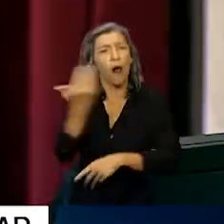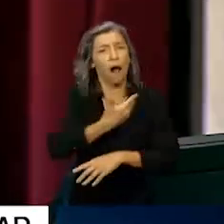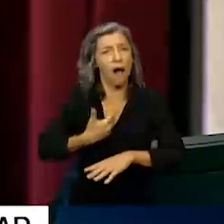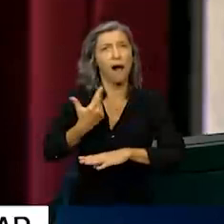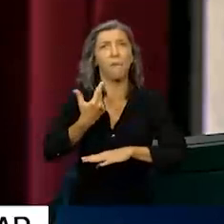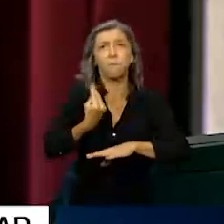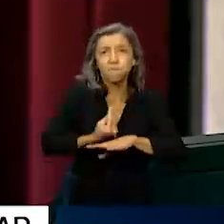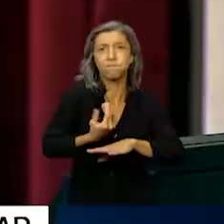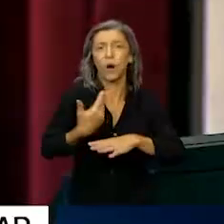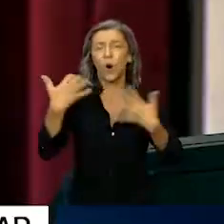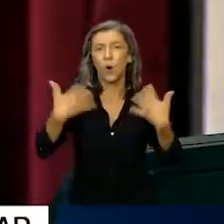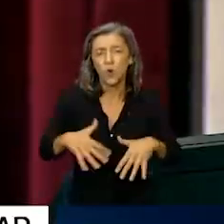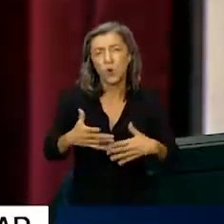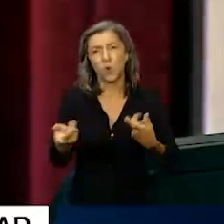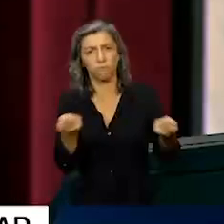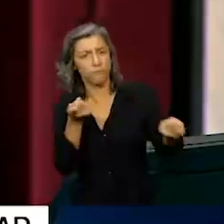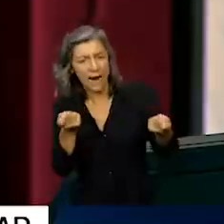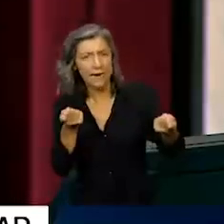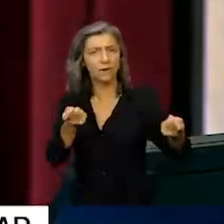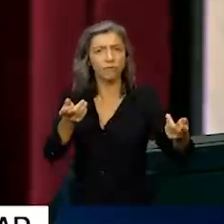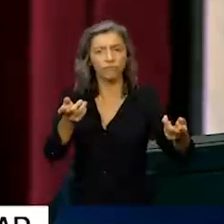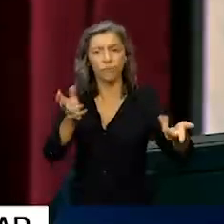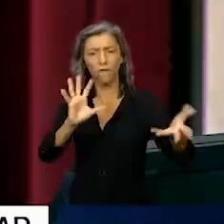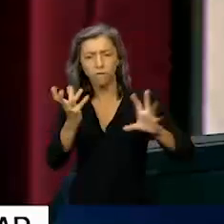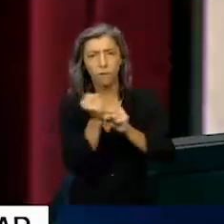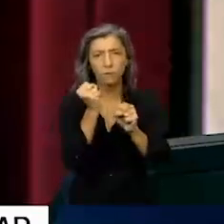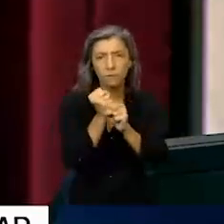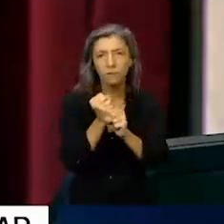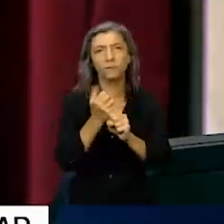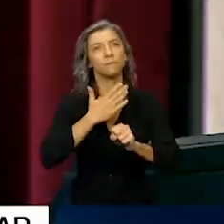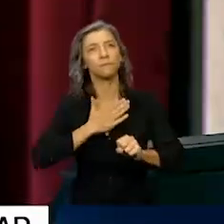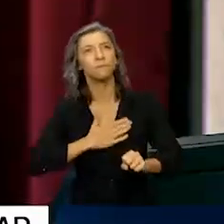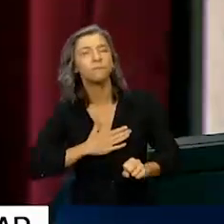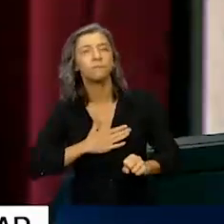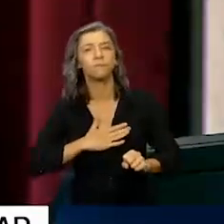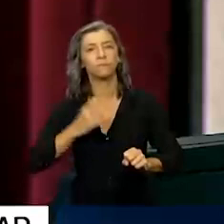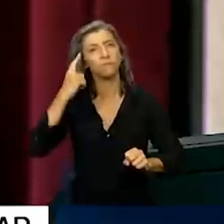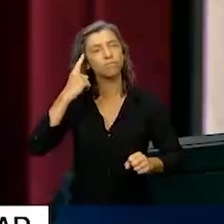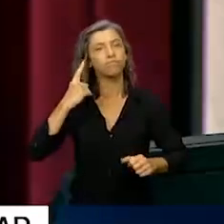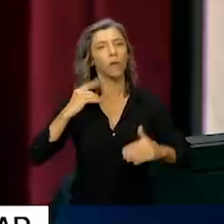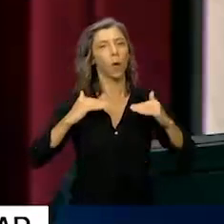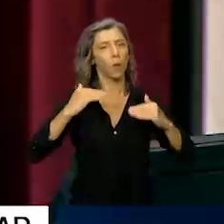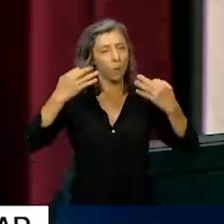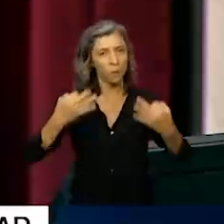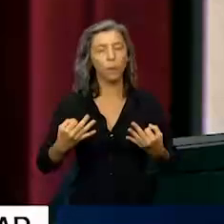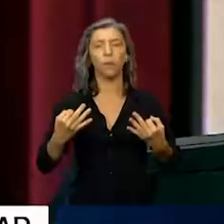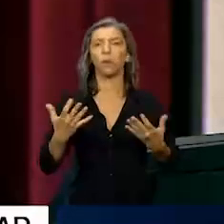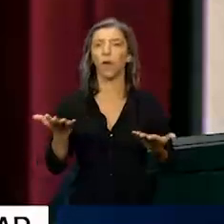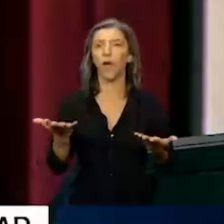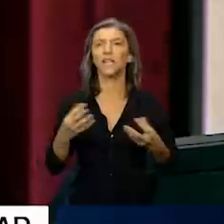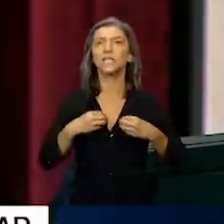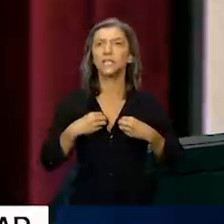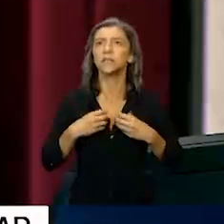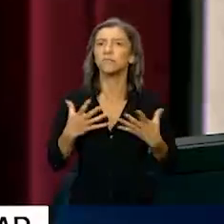Cámara. Tuvo sabiduría, tuvo equilibrio, tuvo la facilidad que muchos de nosotros